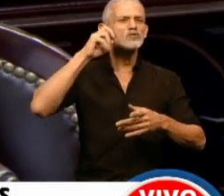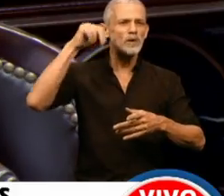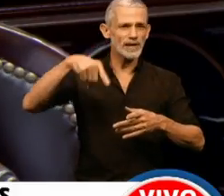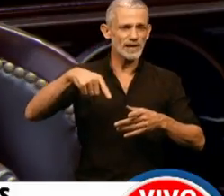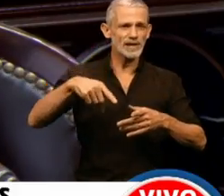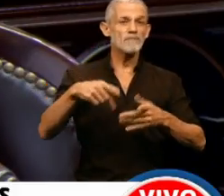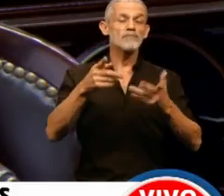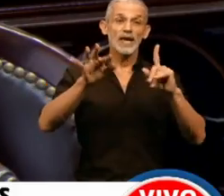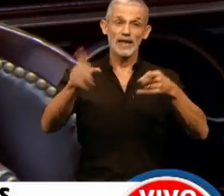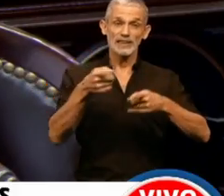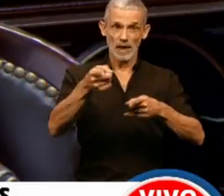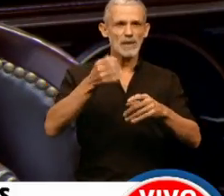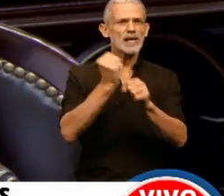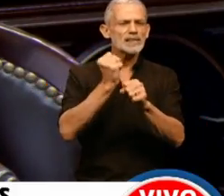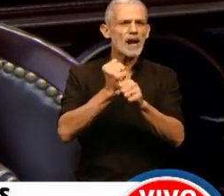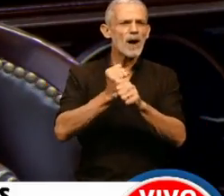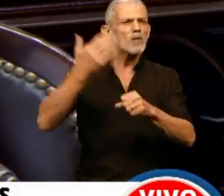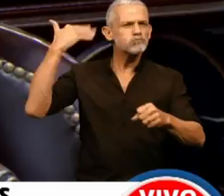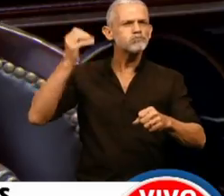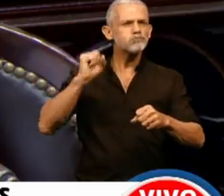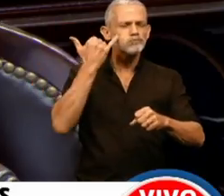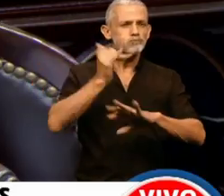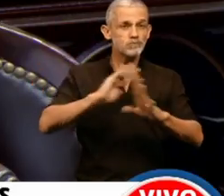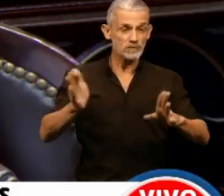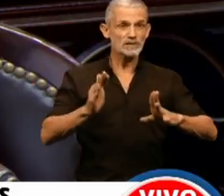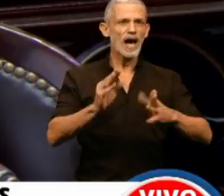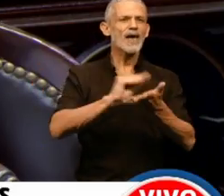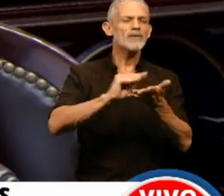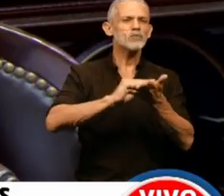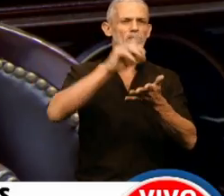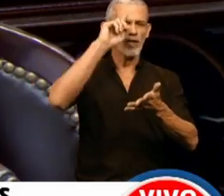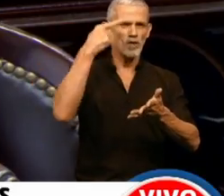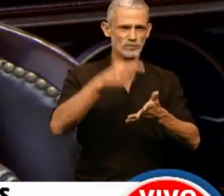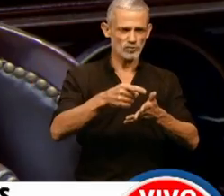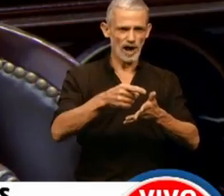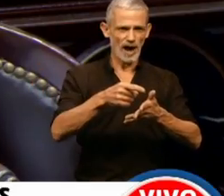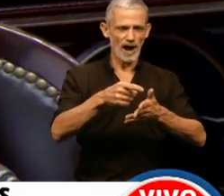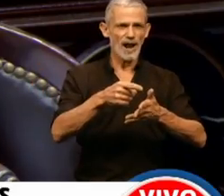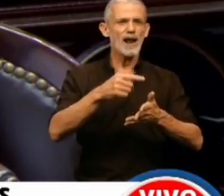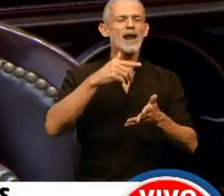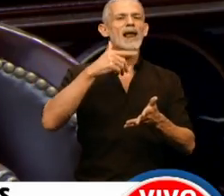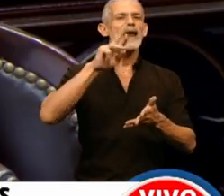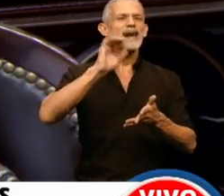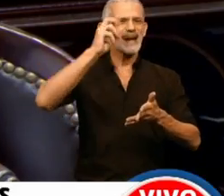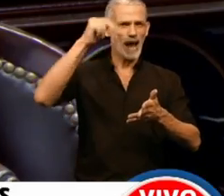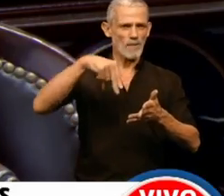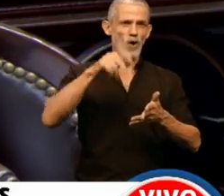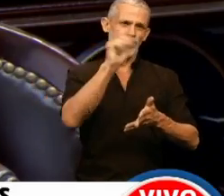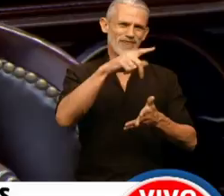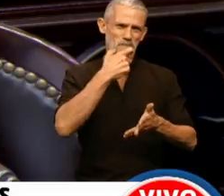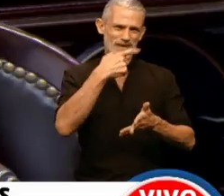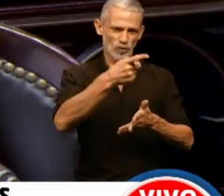y el trabajo preexistente del diputado nacional con centros ramón de